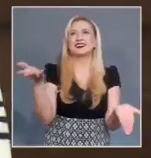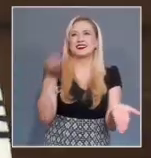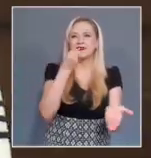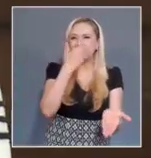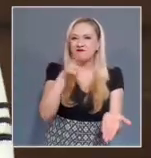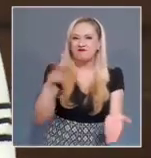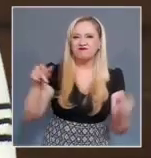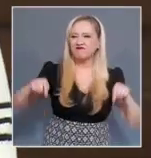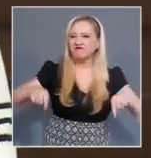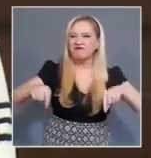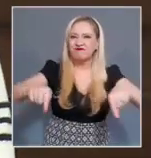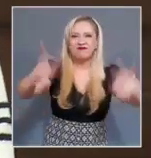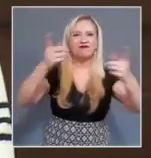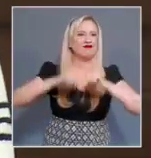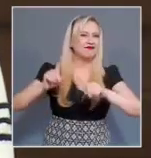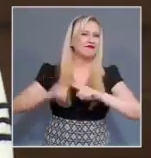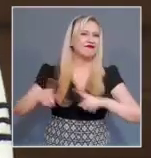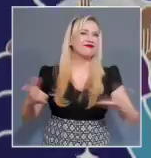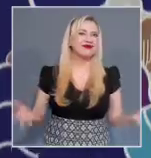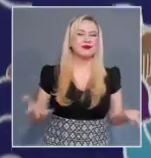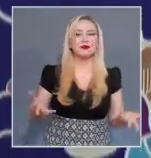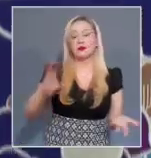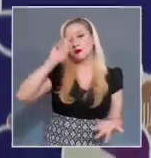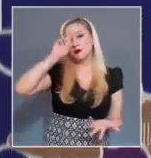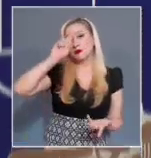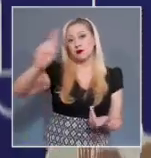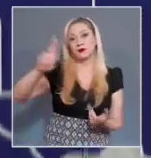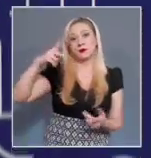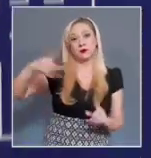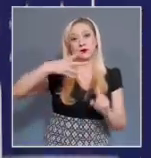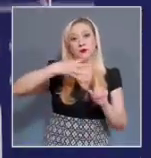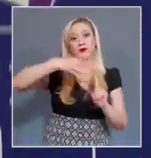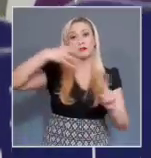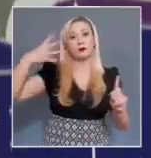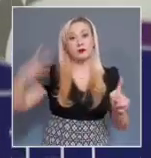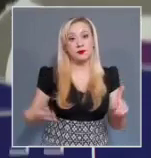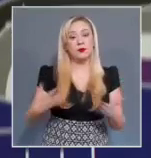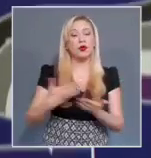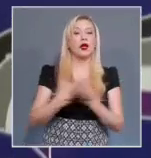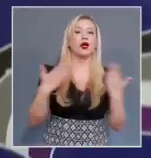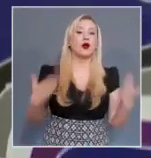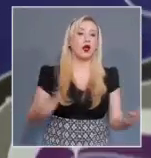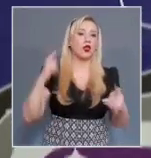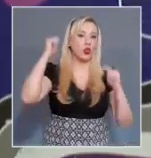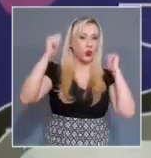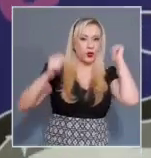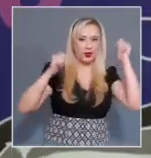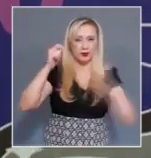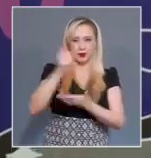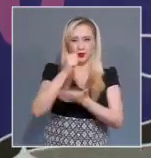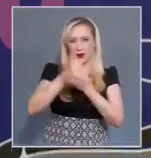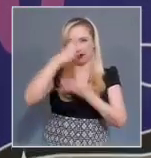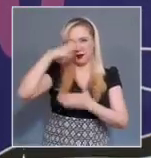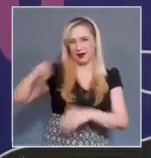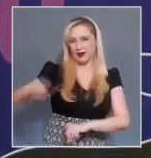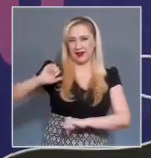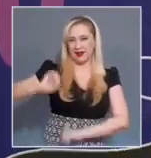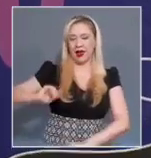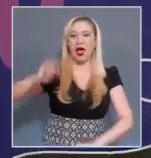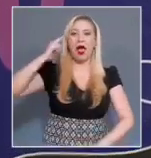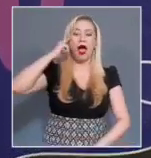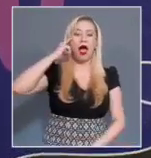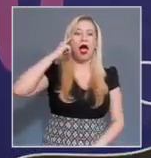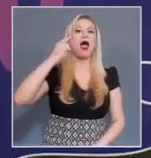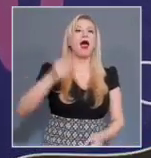a la diversidad sexual en la capital del país, la Secretaría de Turismo de la Ciudad de México presentó la cartelera Noche con